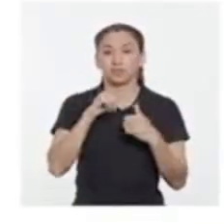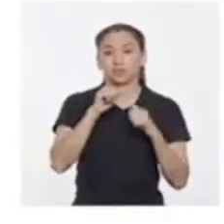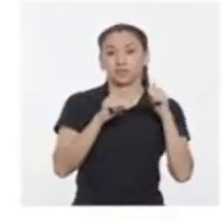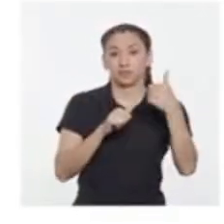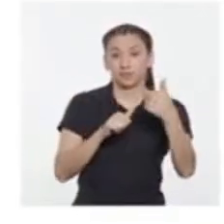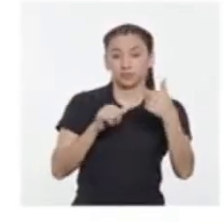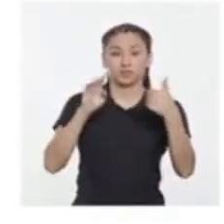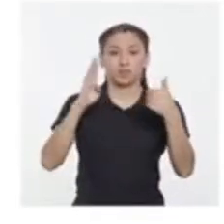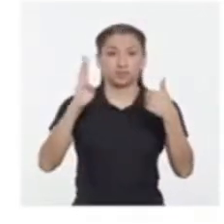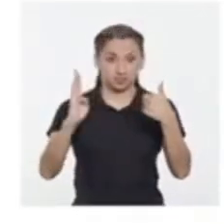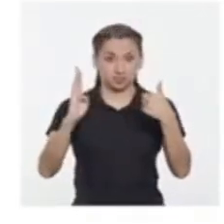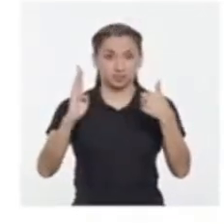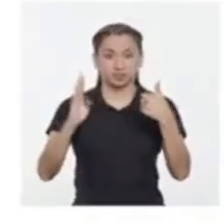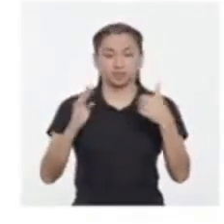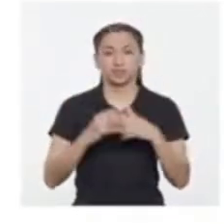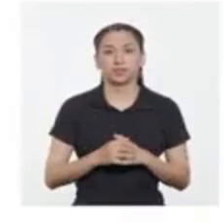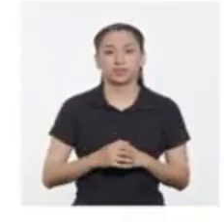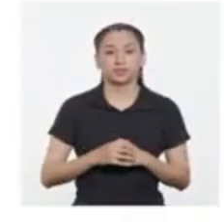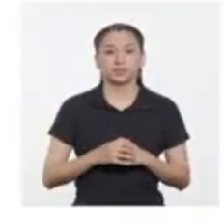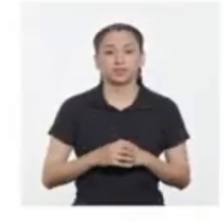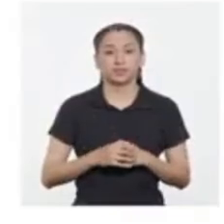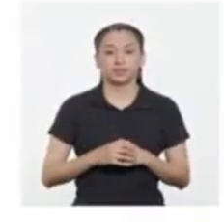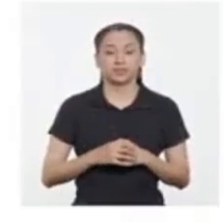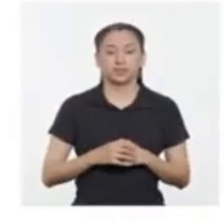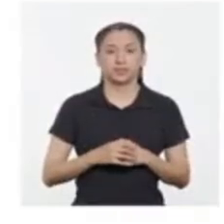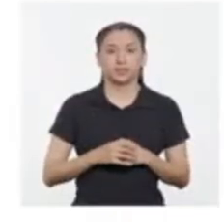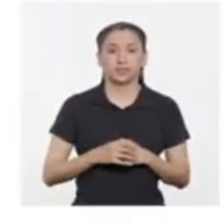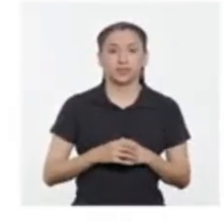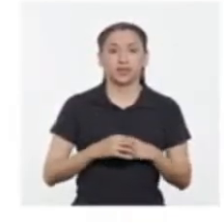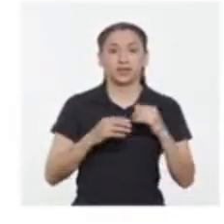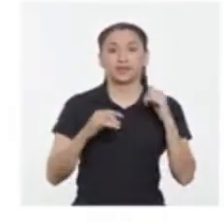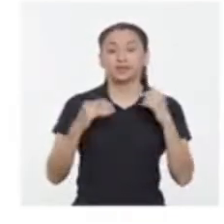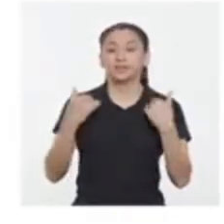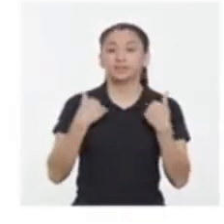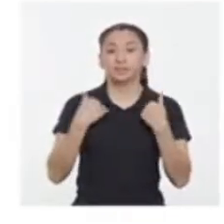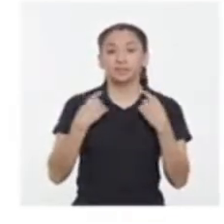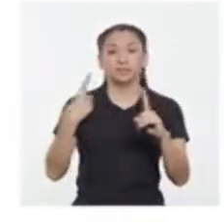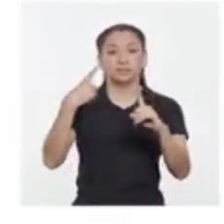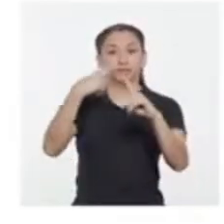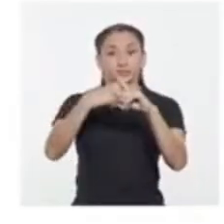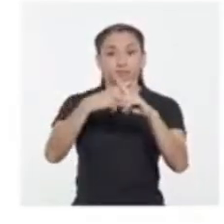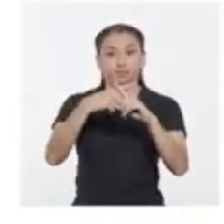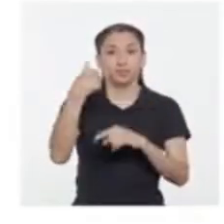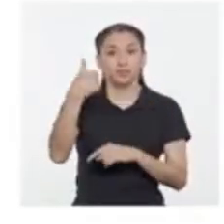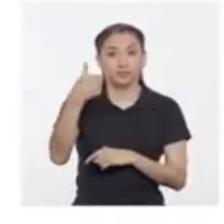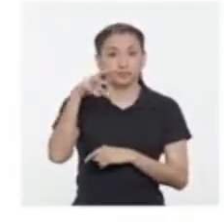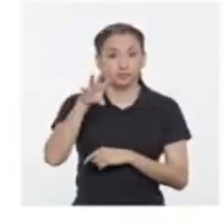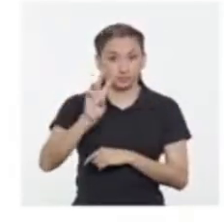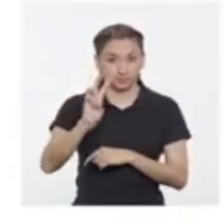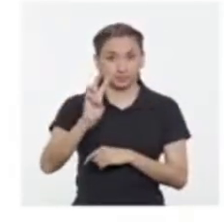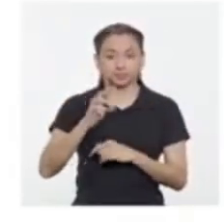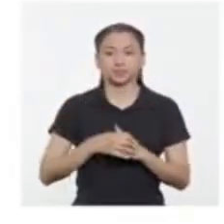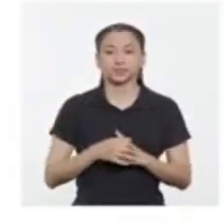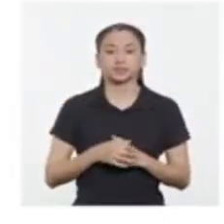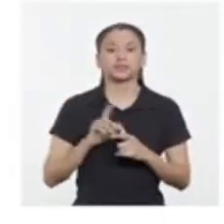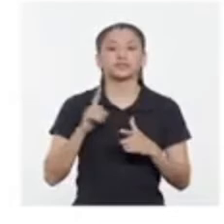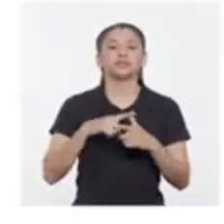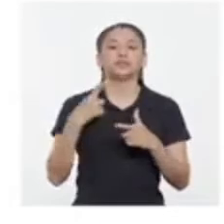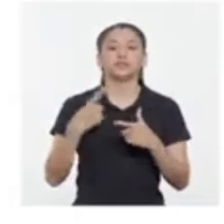arco AB, que es la mitad del círculo. El resultado obtenido lo multiplicamos por